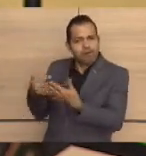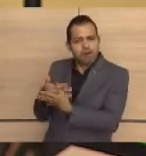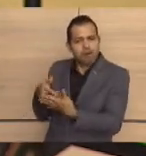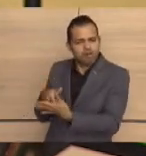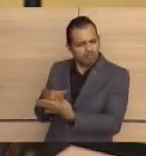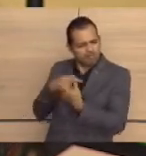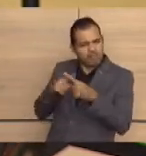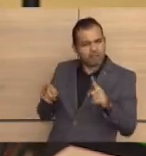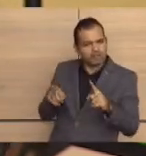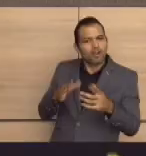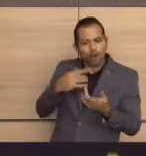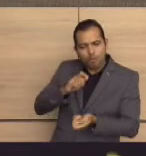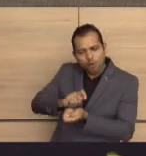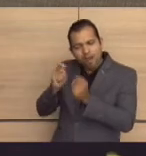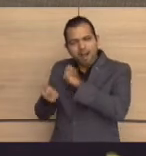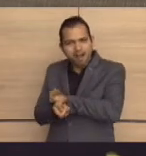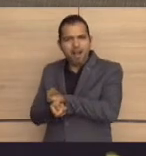lo que allí está plasmado.